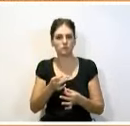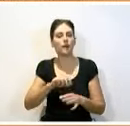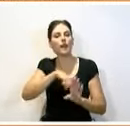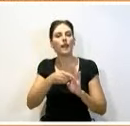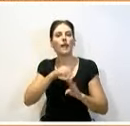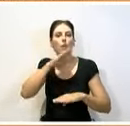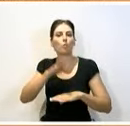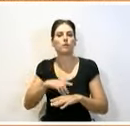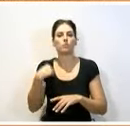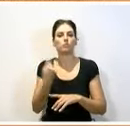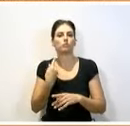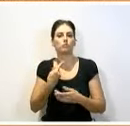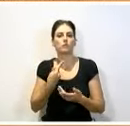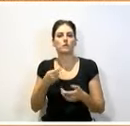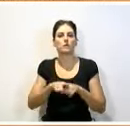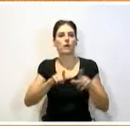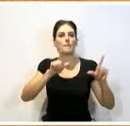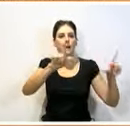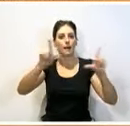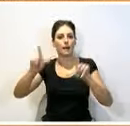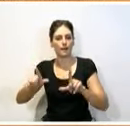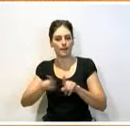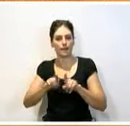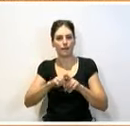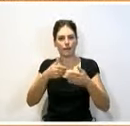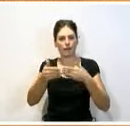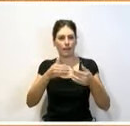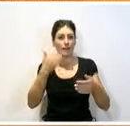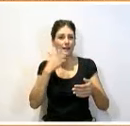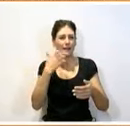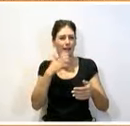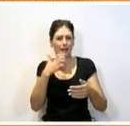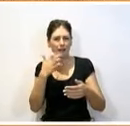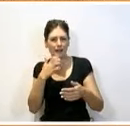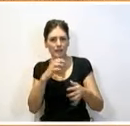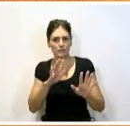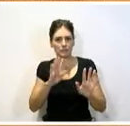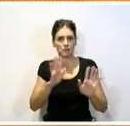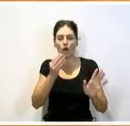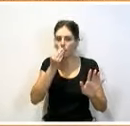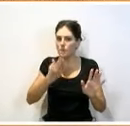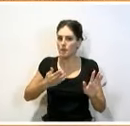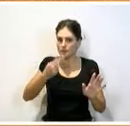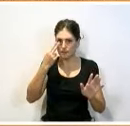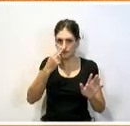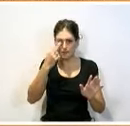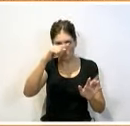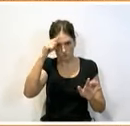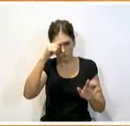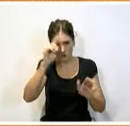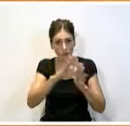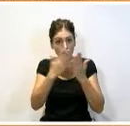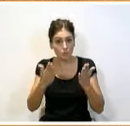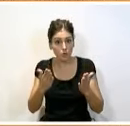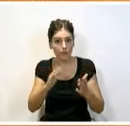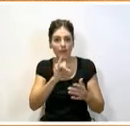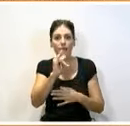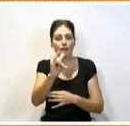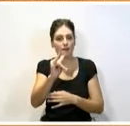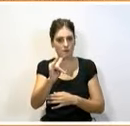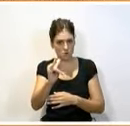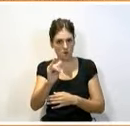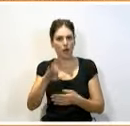Nosotros no andamos poniendo placas adheridas con materiales extraños a un bien de interés cultural como es la Biblioteca de La Rioja, lo cual hubiera sido punible